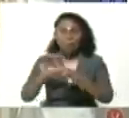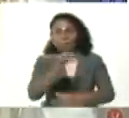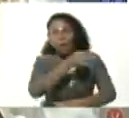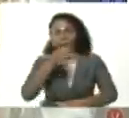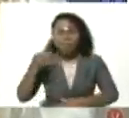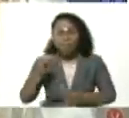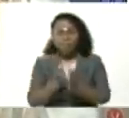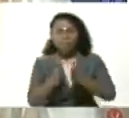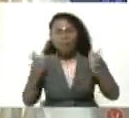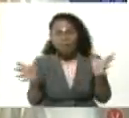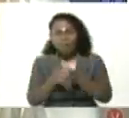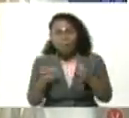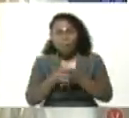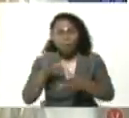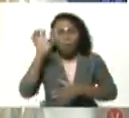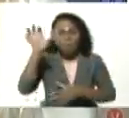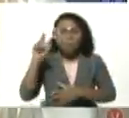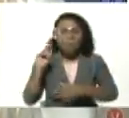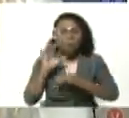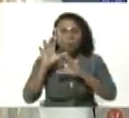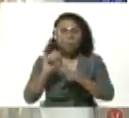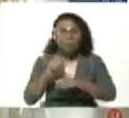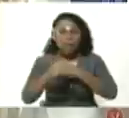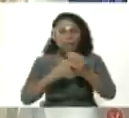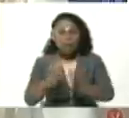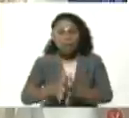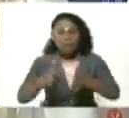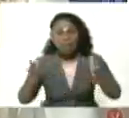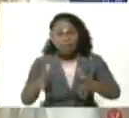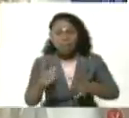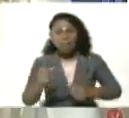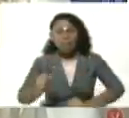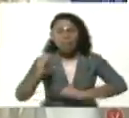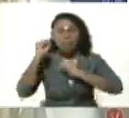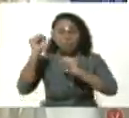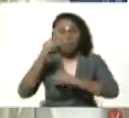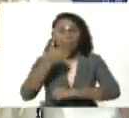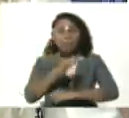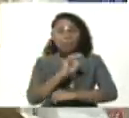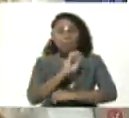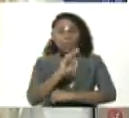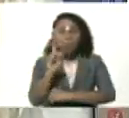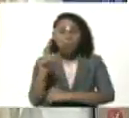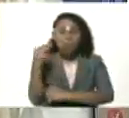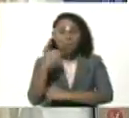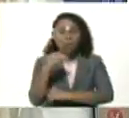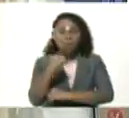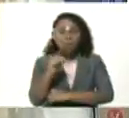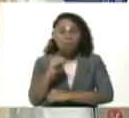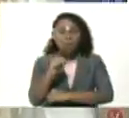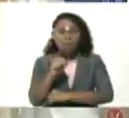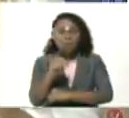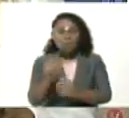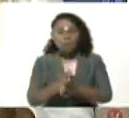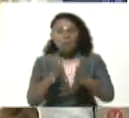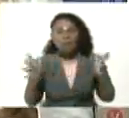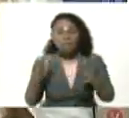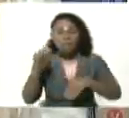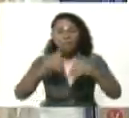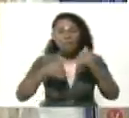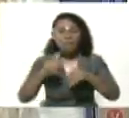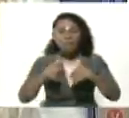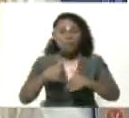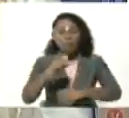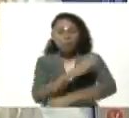el gran polo patriótico para alcanzar una gran victoria el próximo 21 de noviembre en las mega elecciones. En torno a la